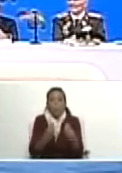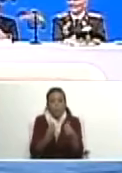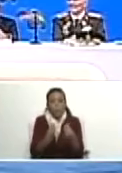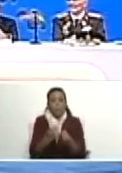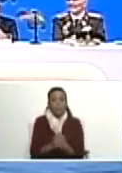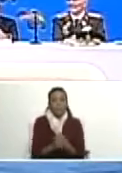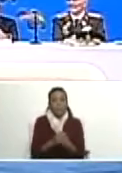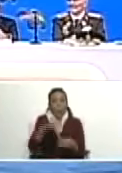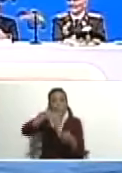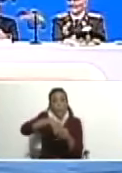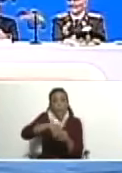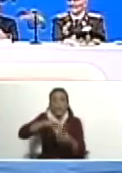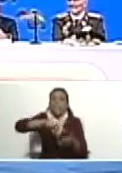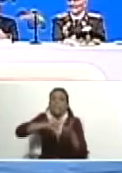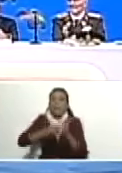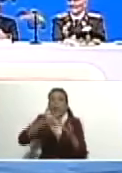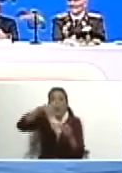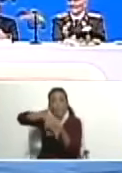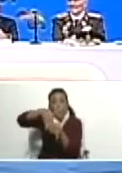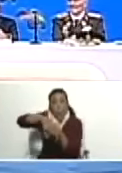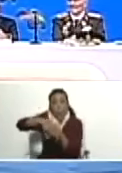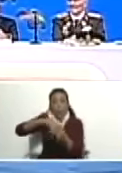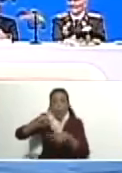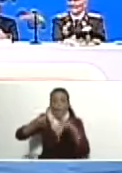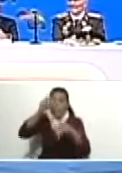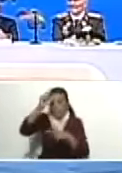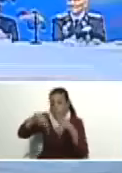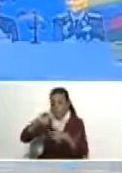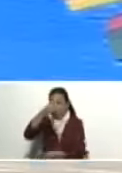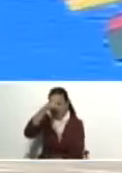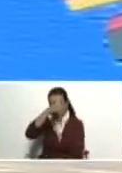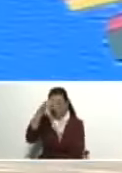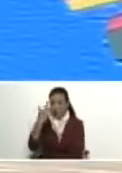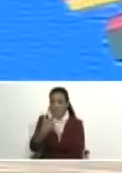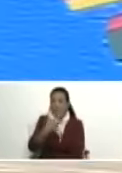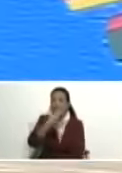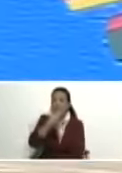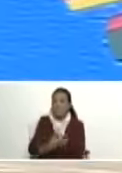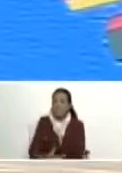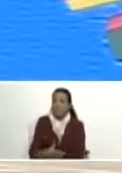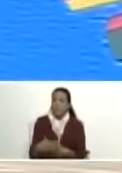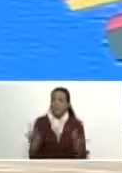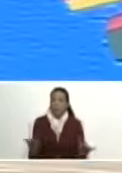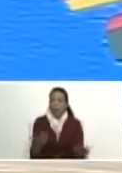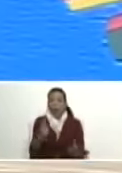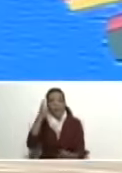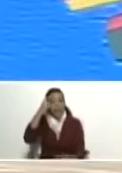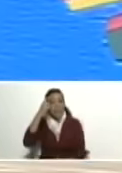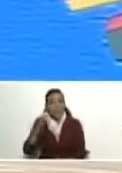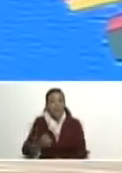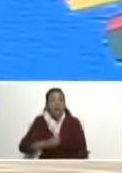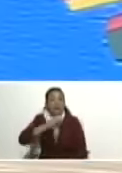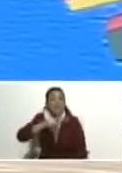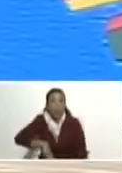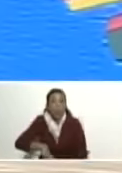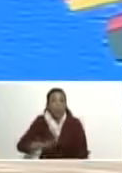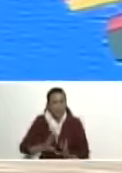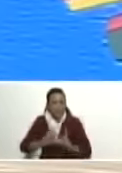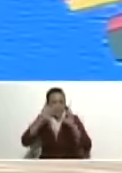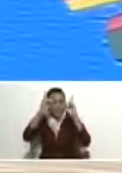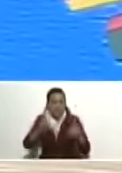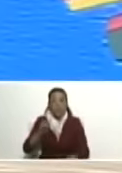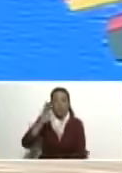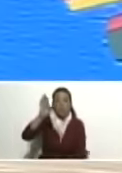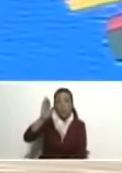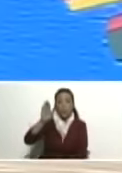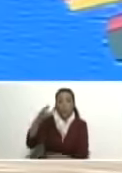a ser su voto el próximo domingo 3 de diciembre, fecha histórica en que se decide el